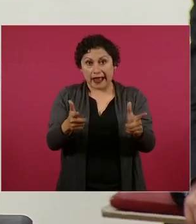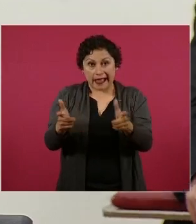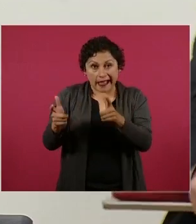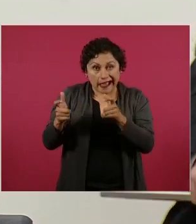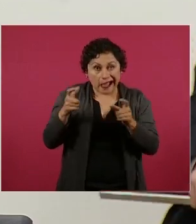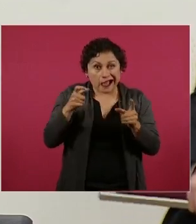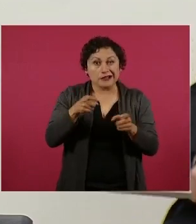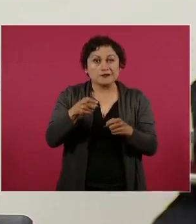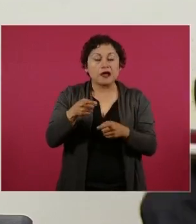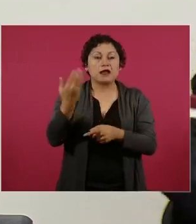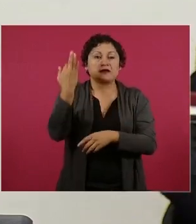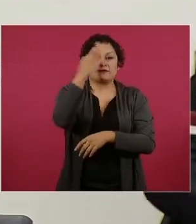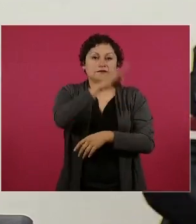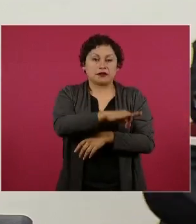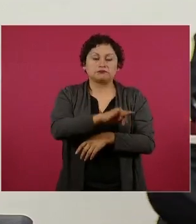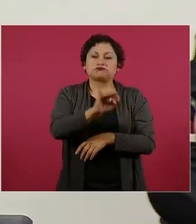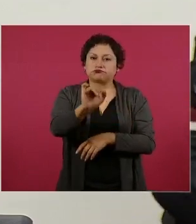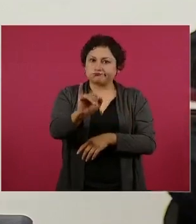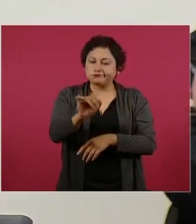aseguramientos de